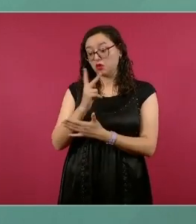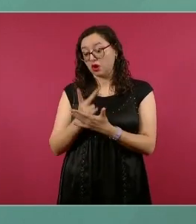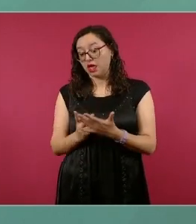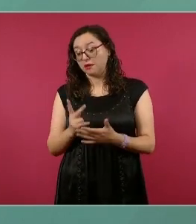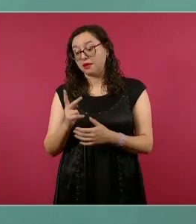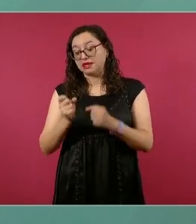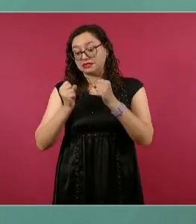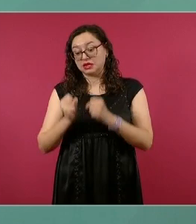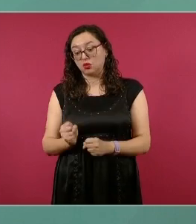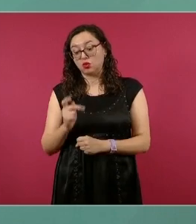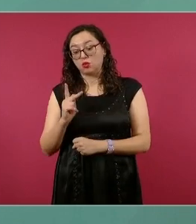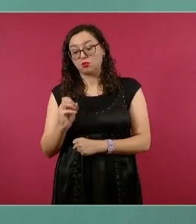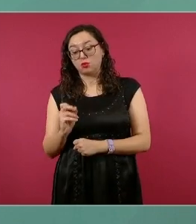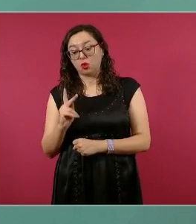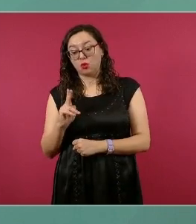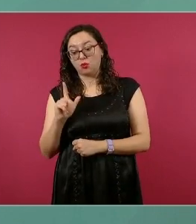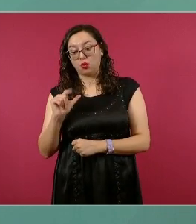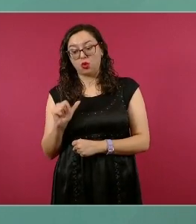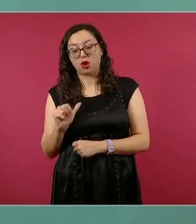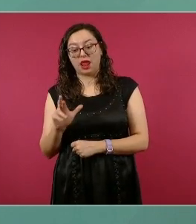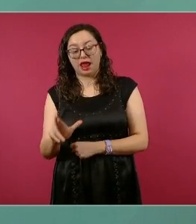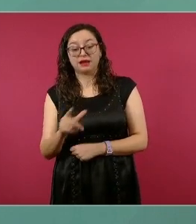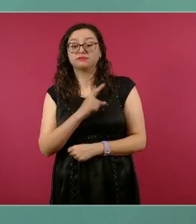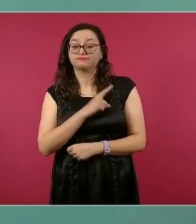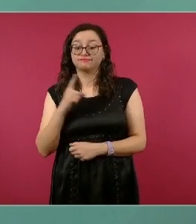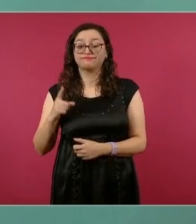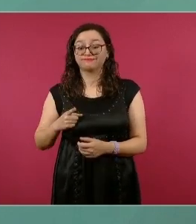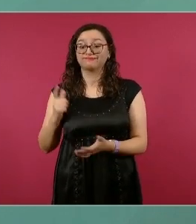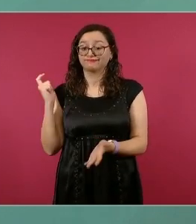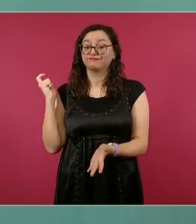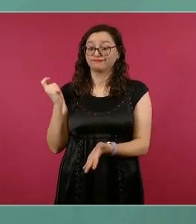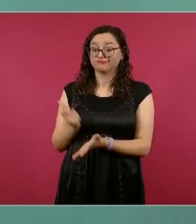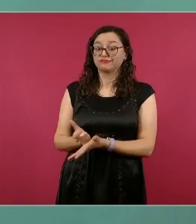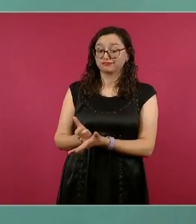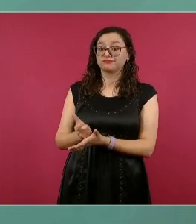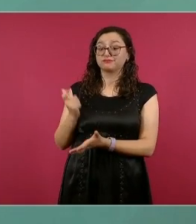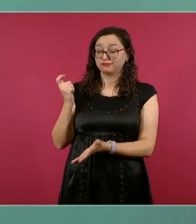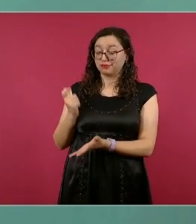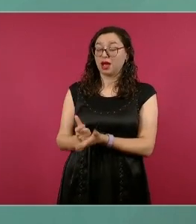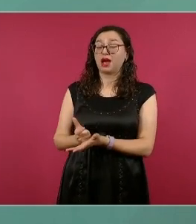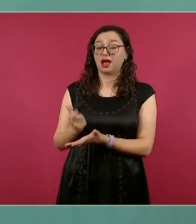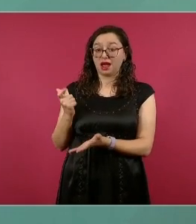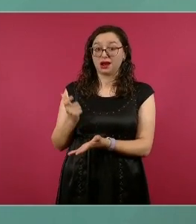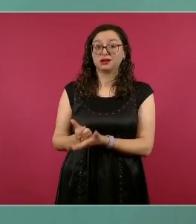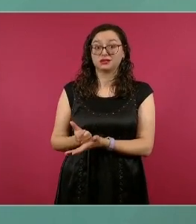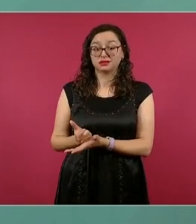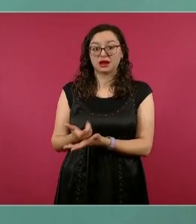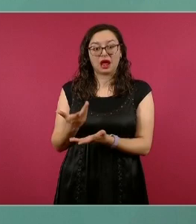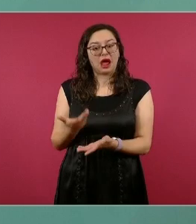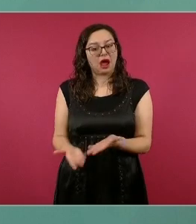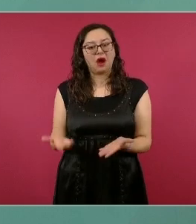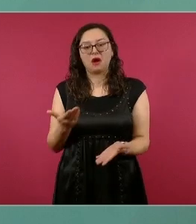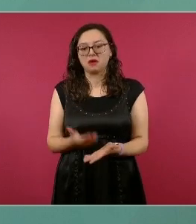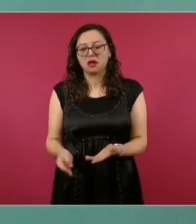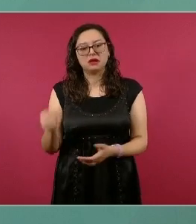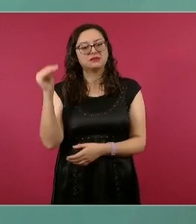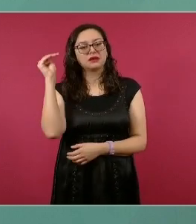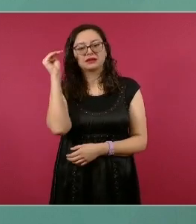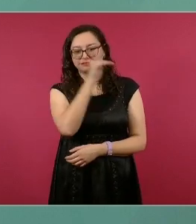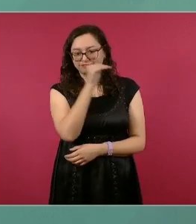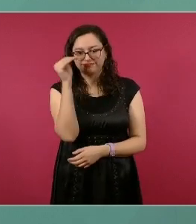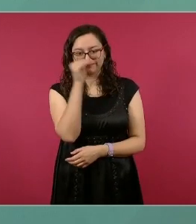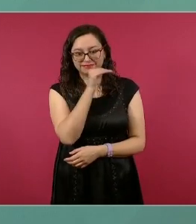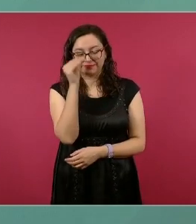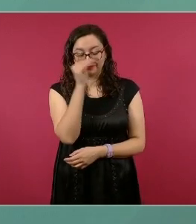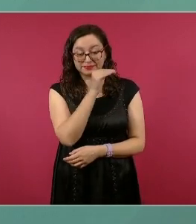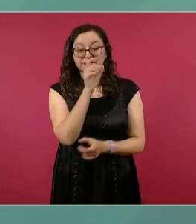Seguro Popular porque se cobraba, había copagos de los usuarios, de los beneficiarios. Se consolida así